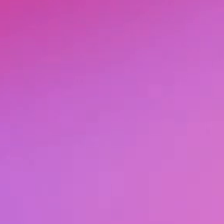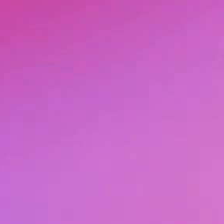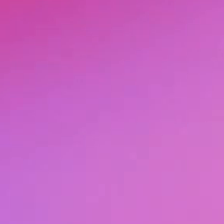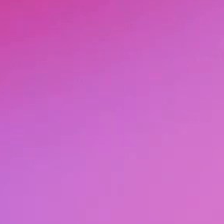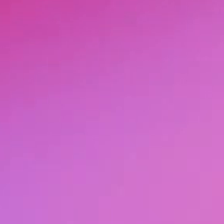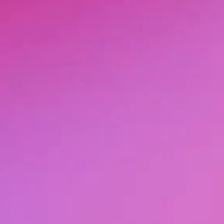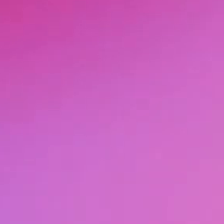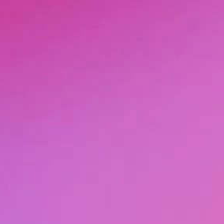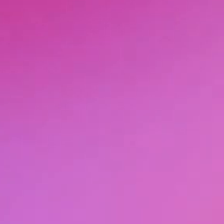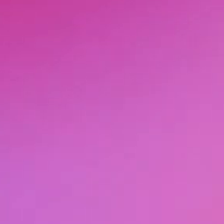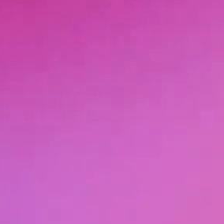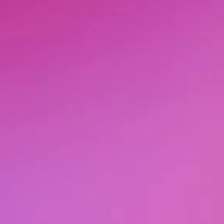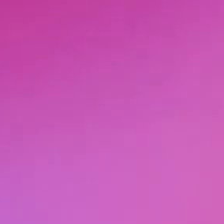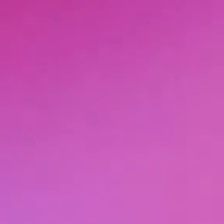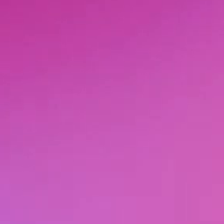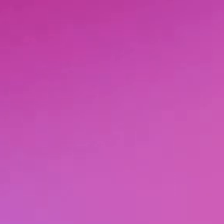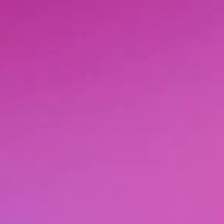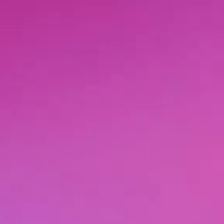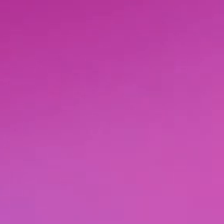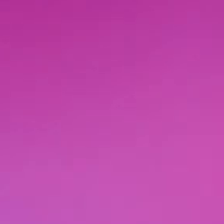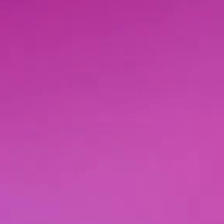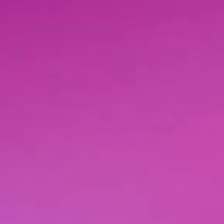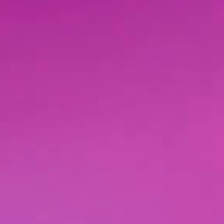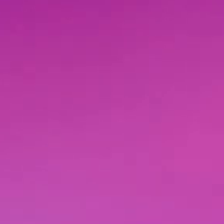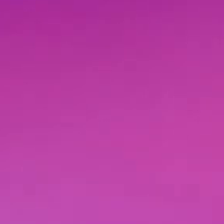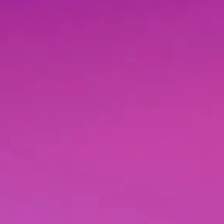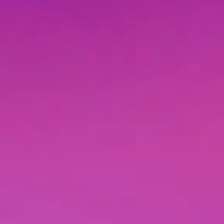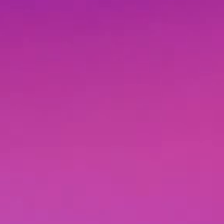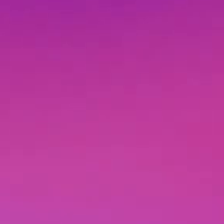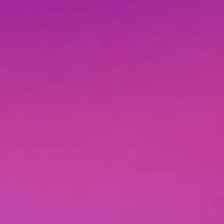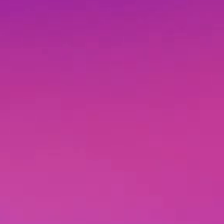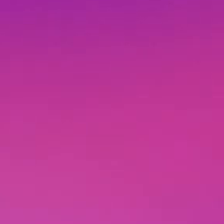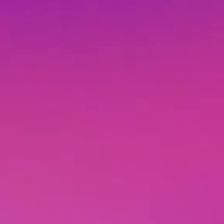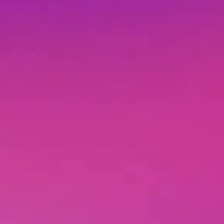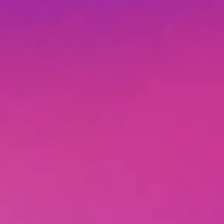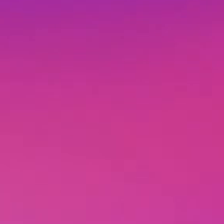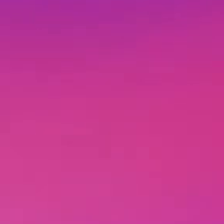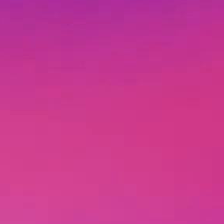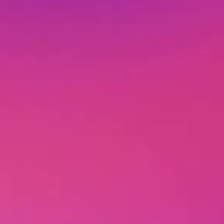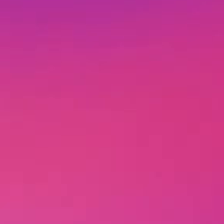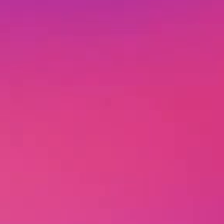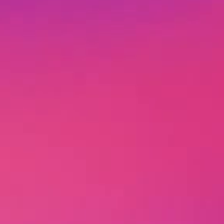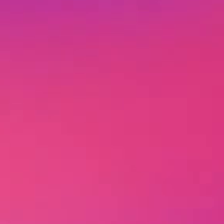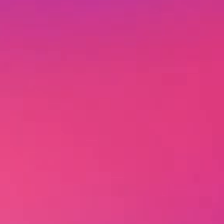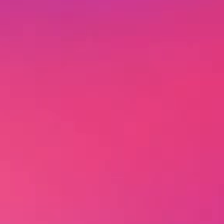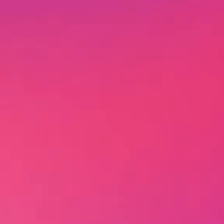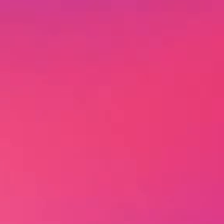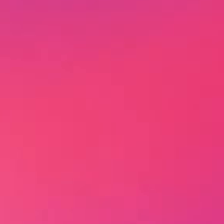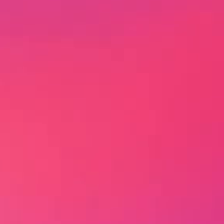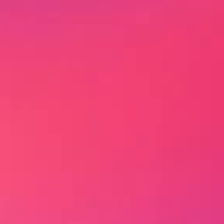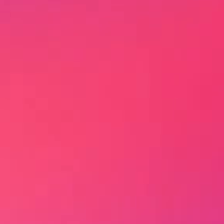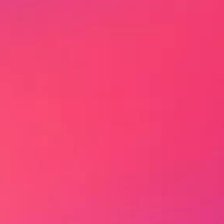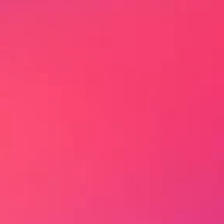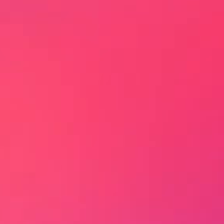libros de texto en versión digital, recuerda que los puedes encontrar en la página